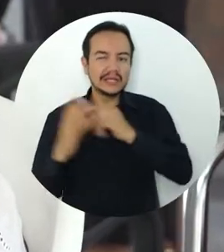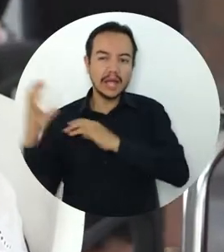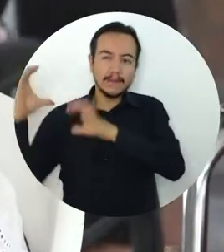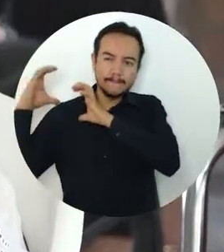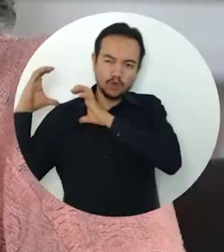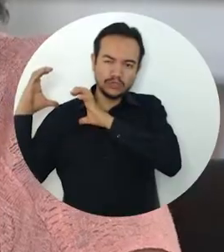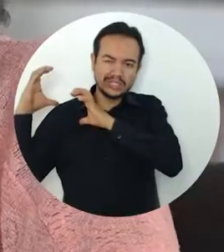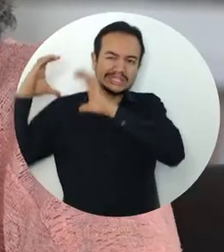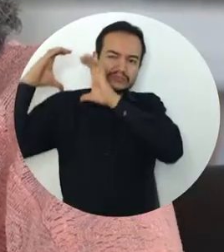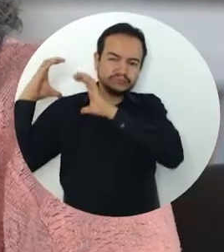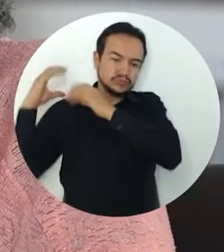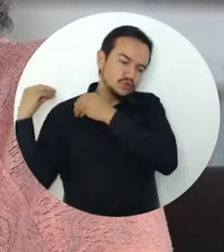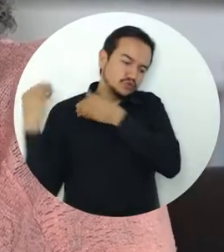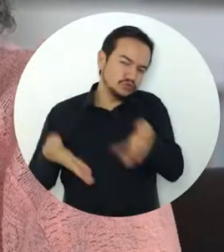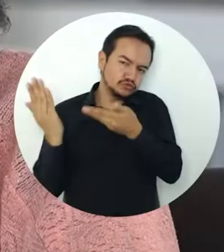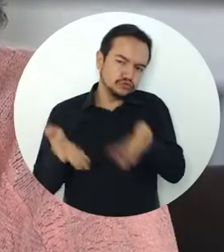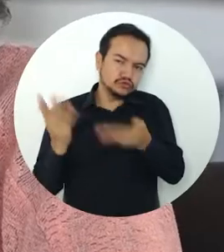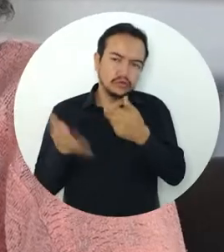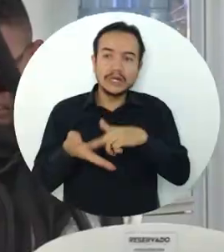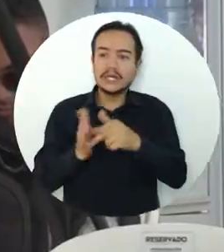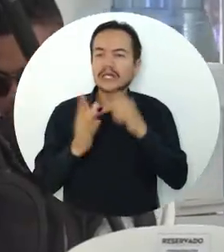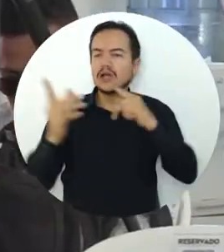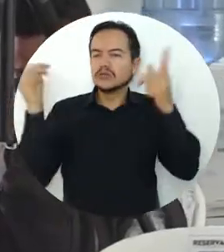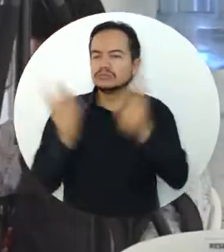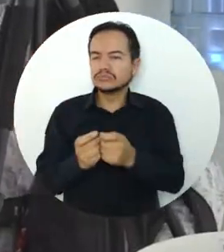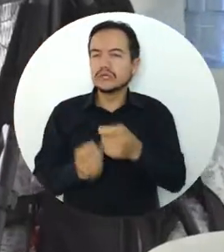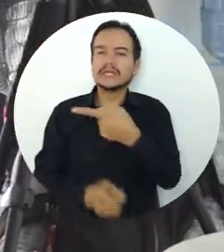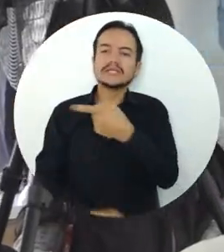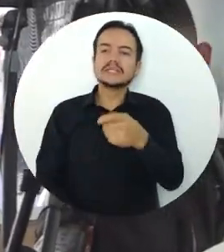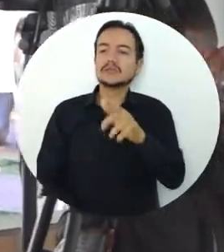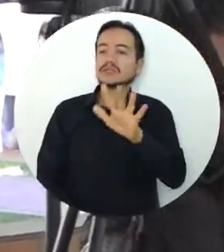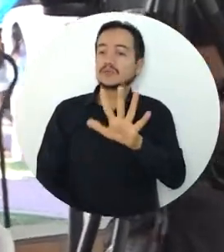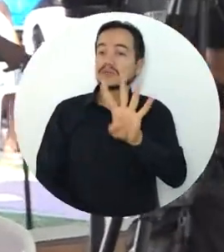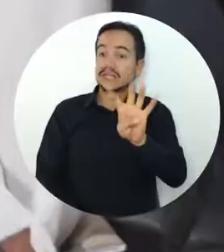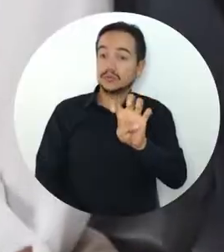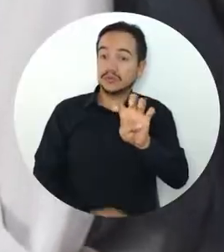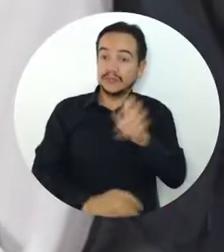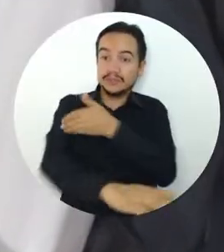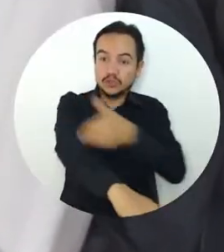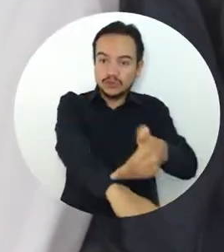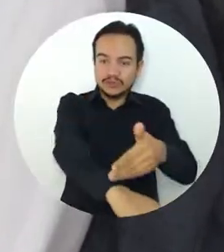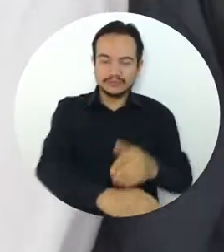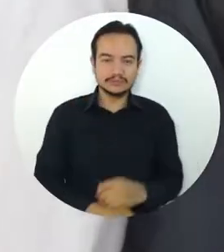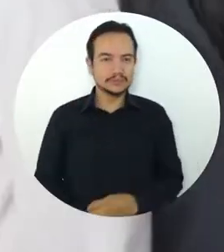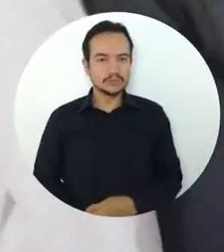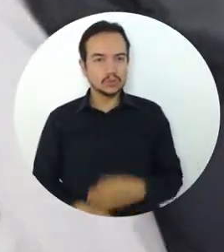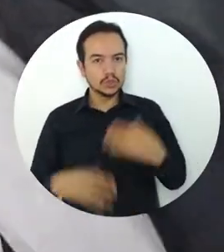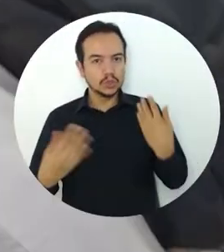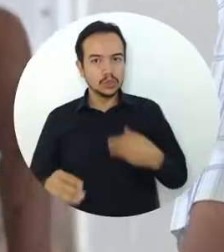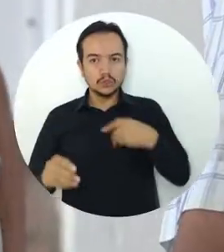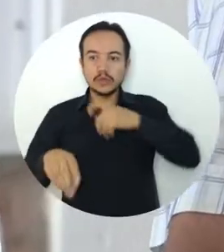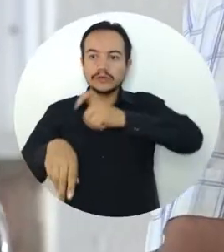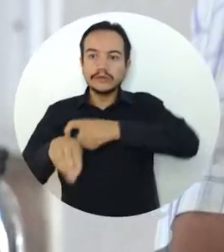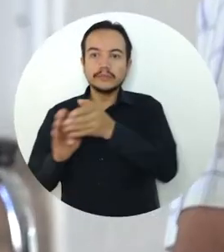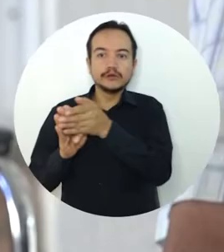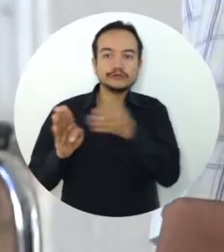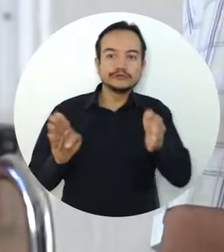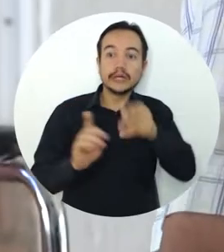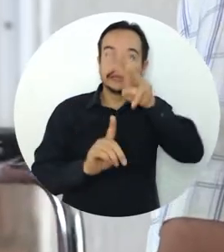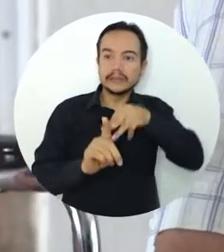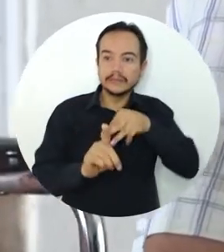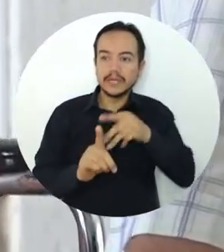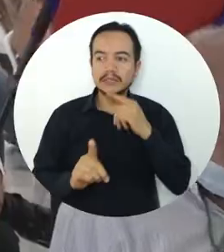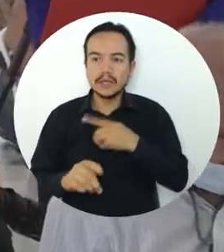O sea que llegamos más o menos a los 159 millones de pesos en tan solo tres meses un Magdalena logró movilizar los corazones de los ciudadanos